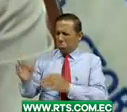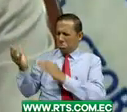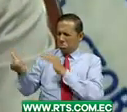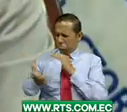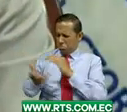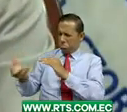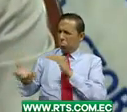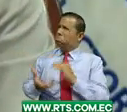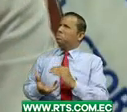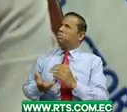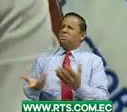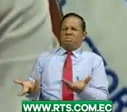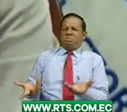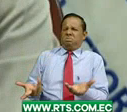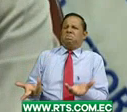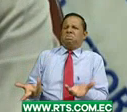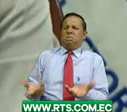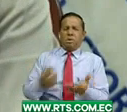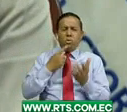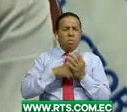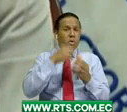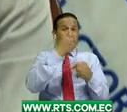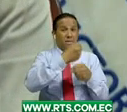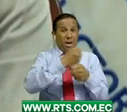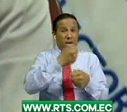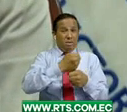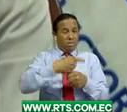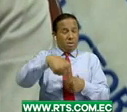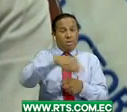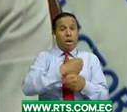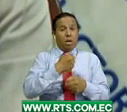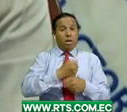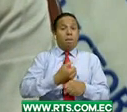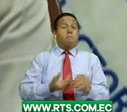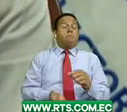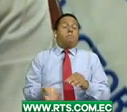para horas extras la cantidad de